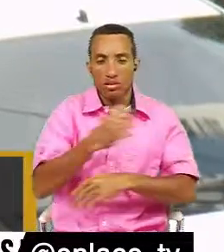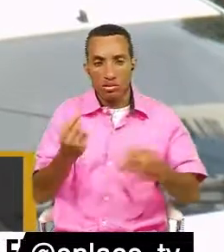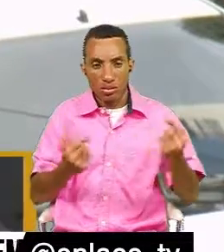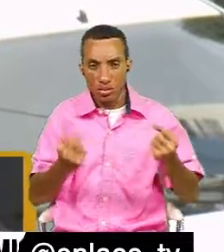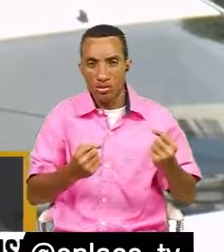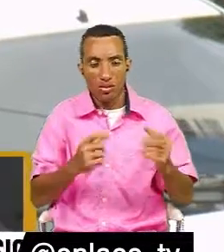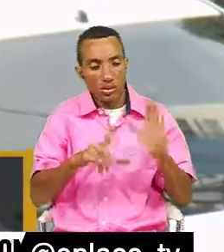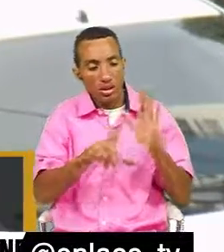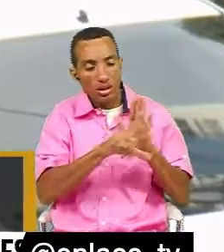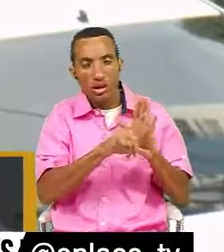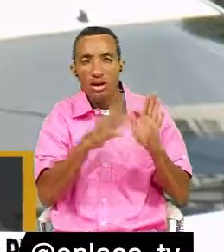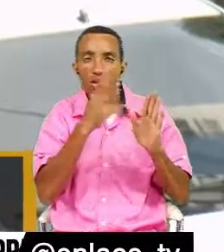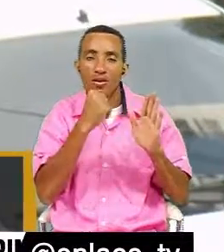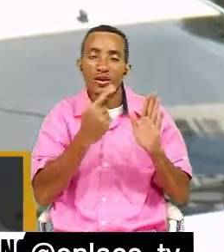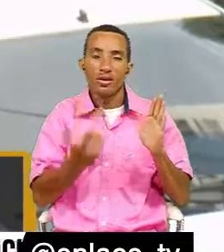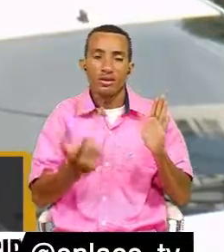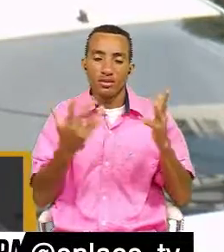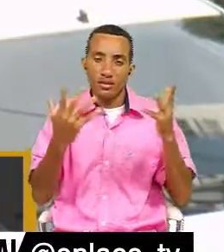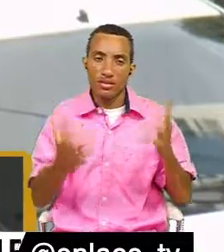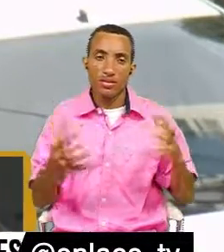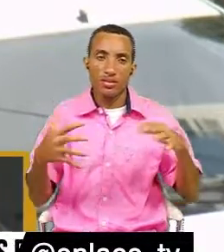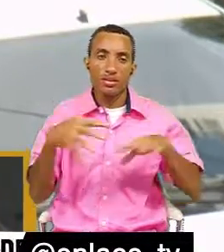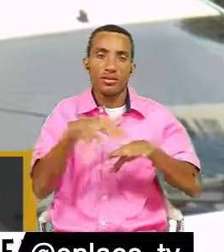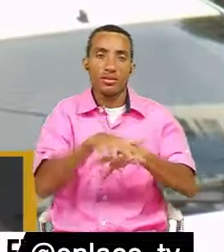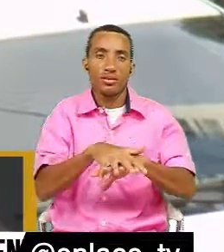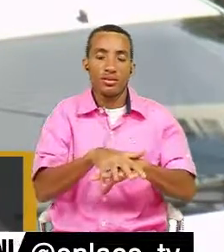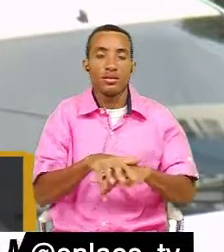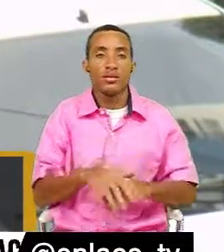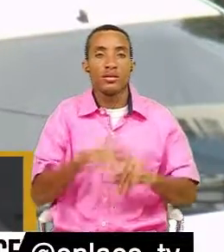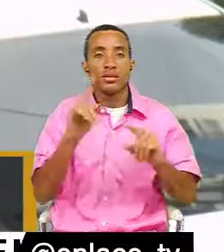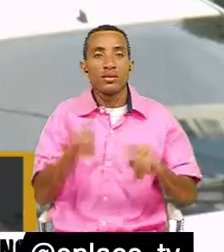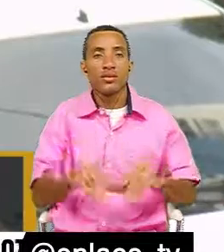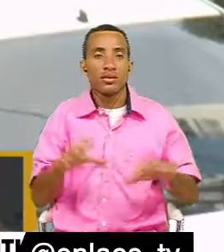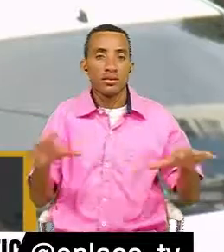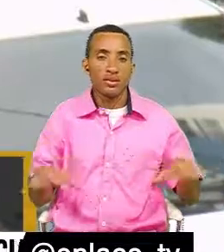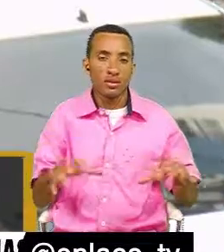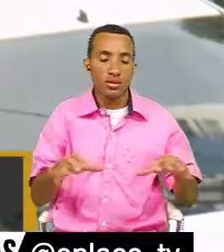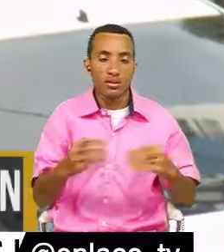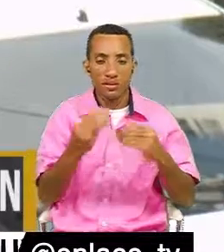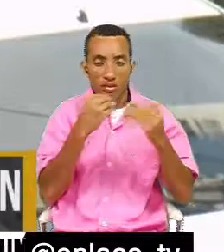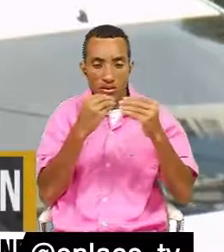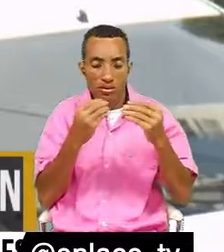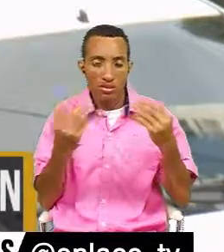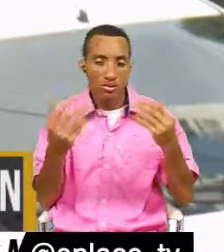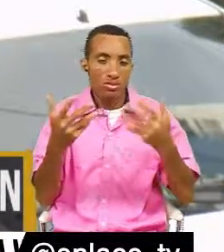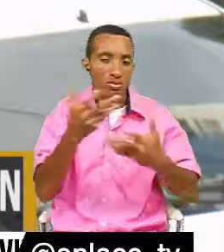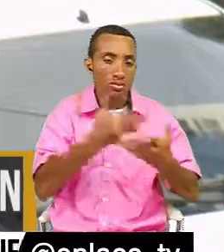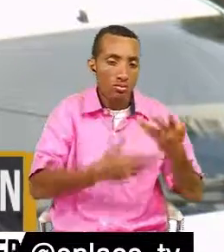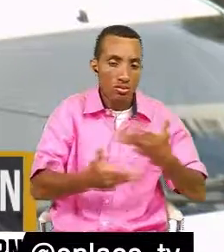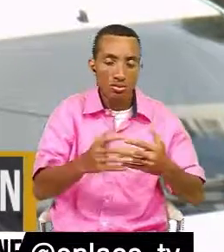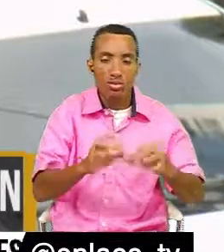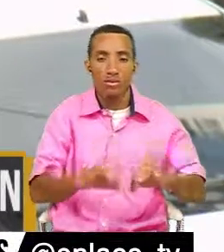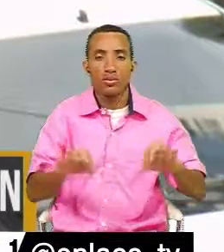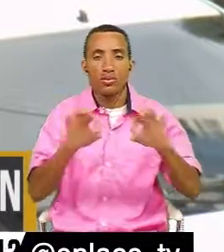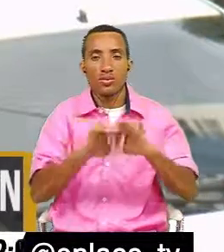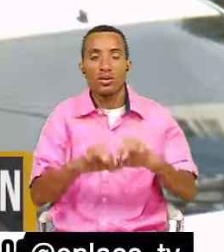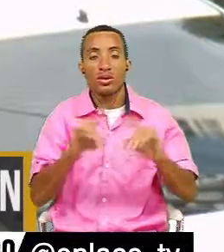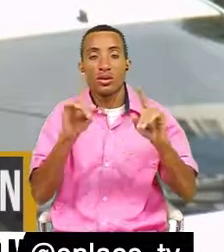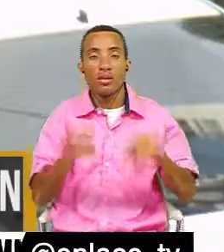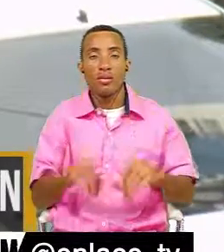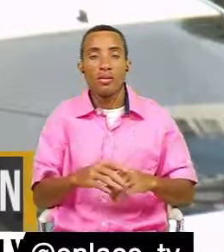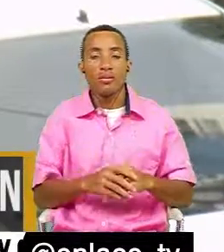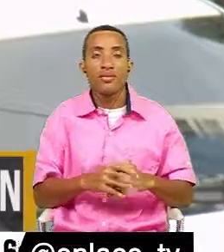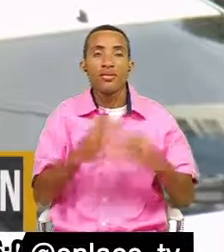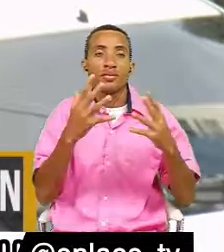orden, pues queremos como integrarnos. Va a haber una actividad de comida, un compartir, pero también los compañeros quieren el